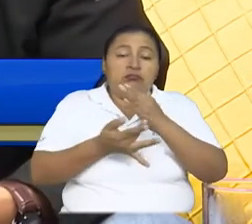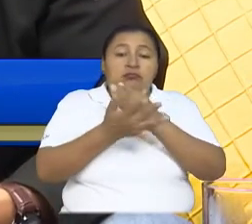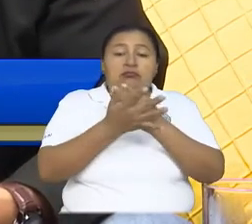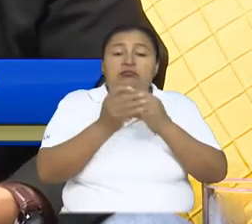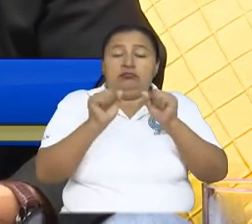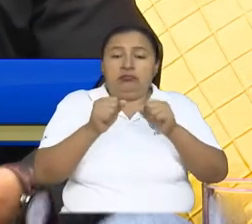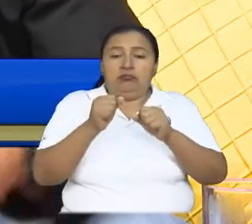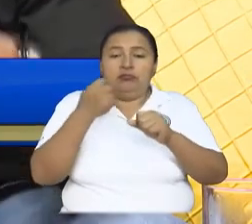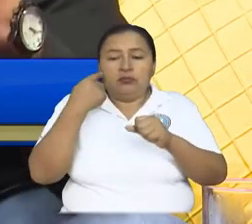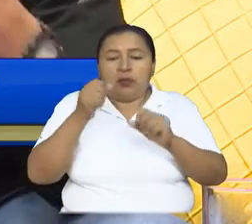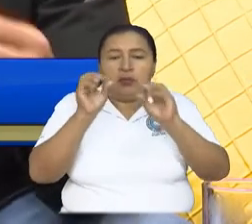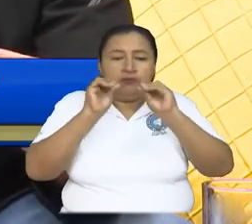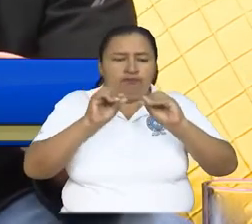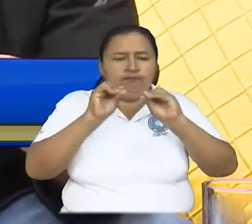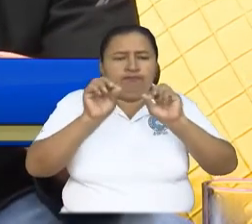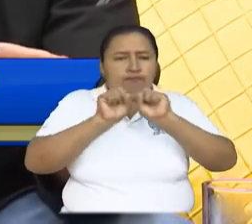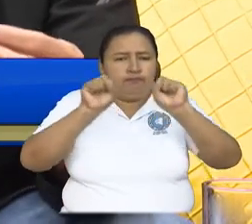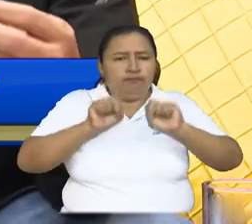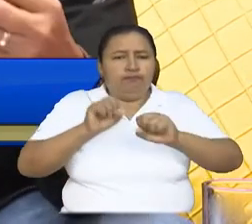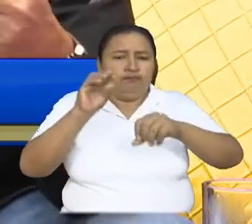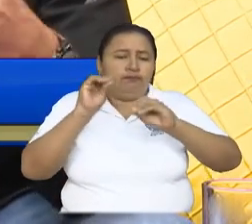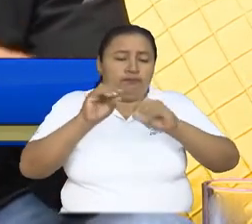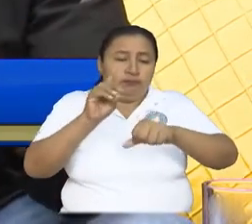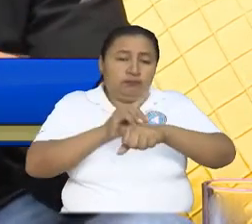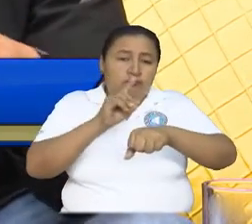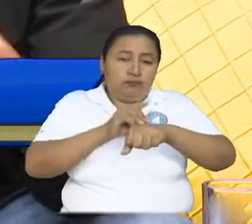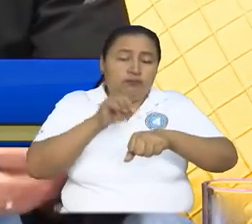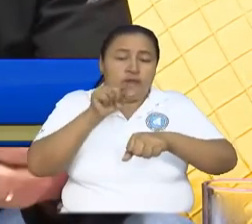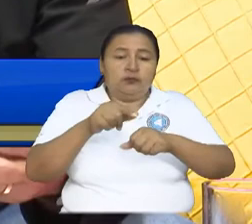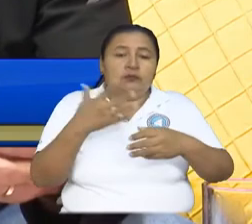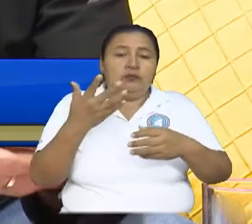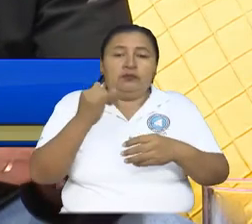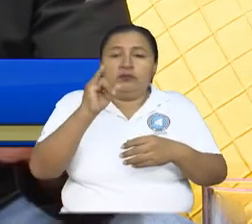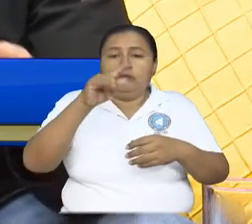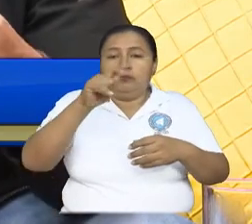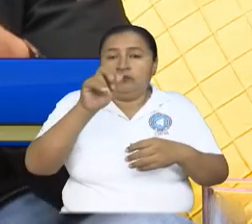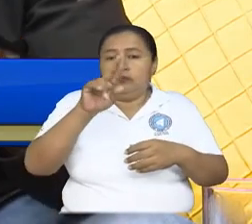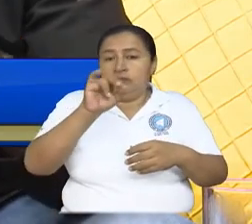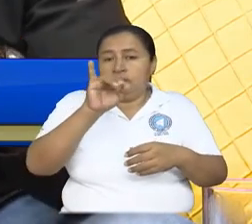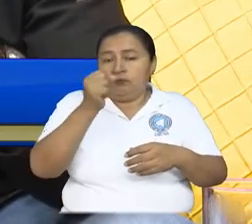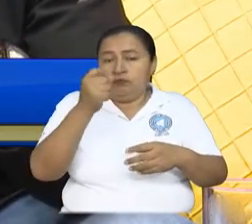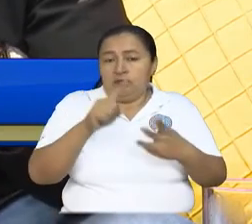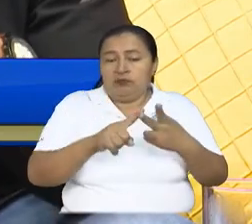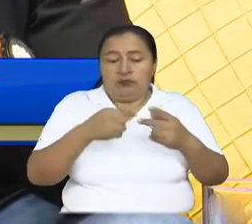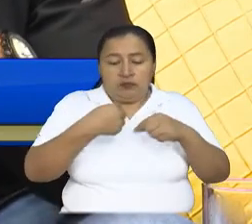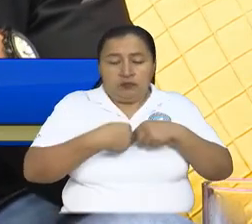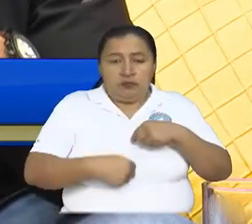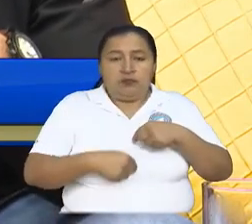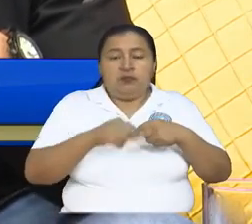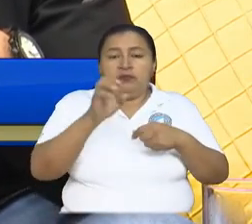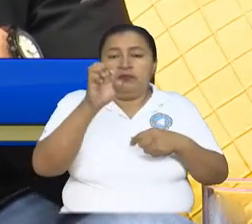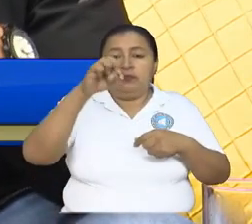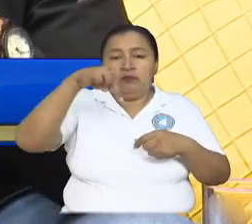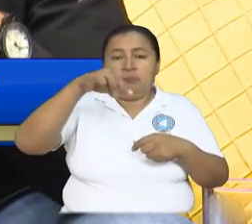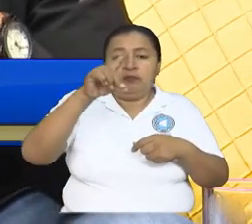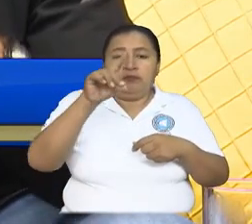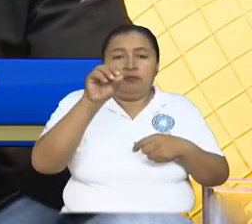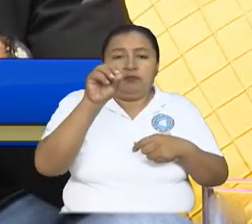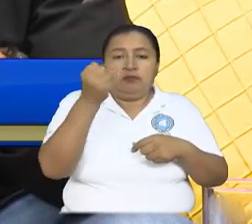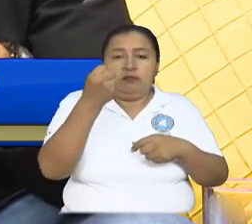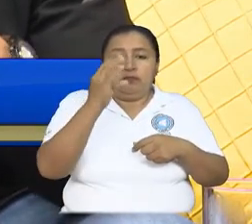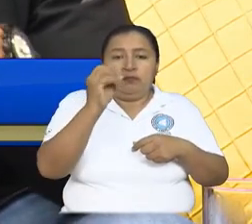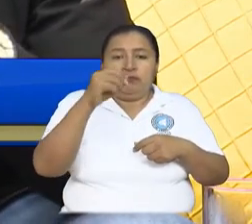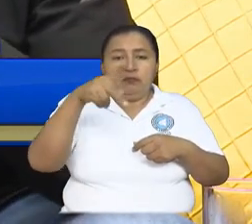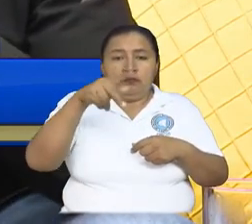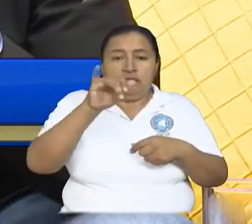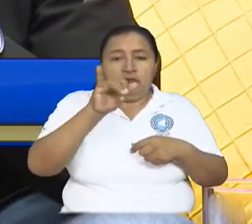vamos a capacitar a los médicos internistas y cirujanos en el tema de endoscopia verdad para la